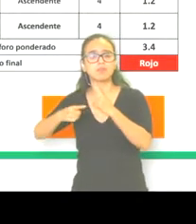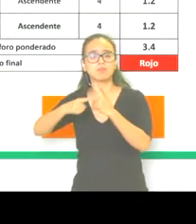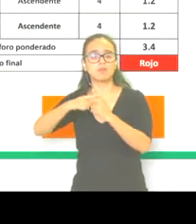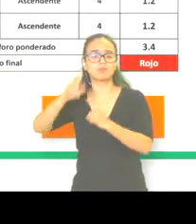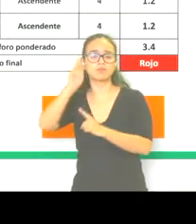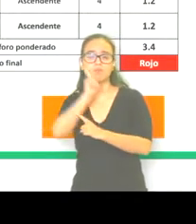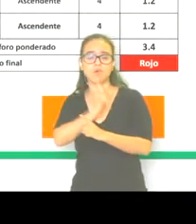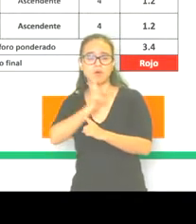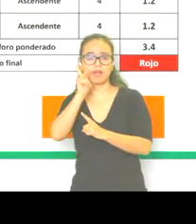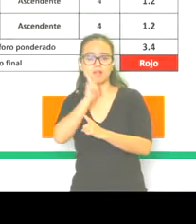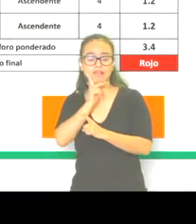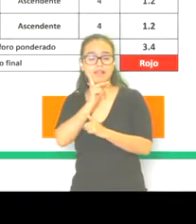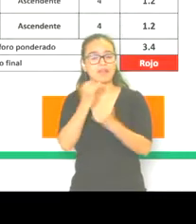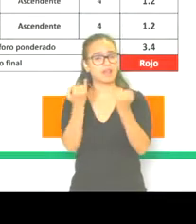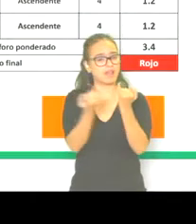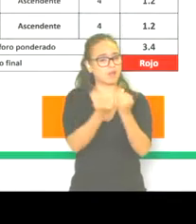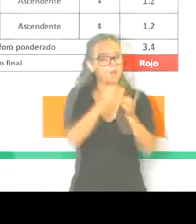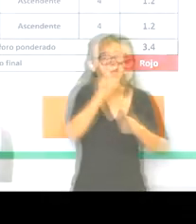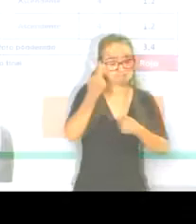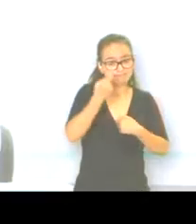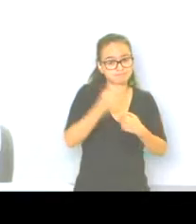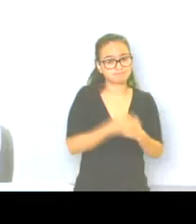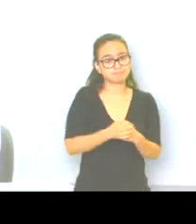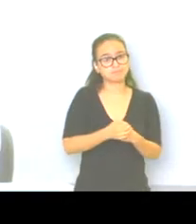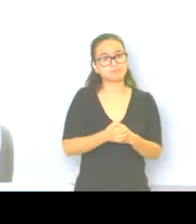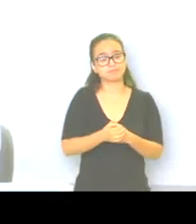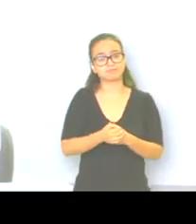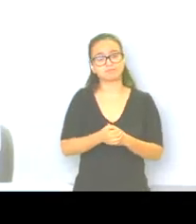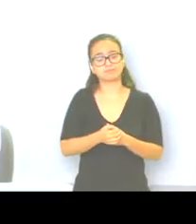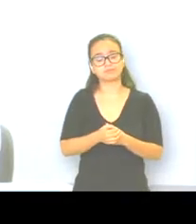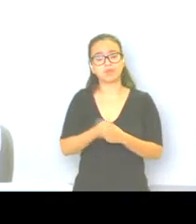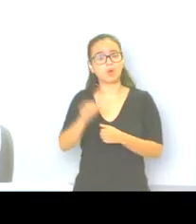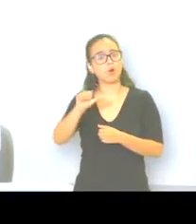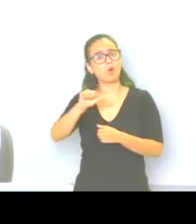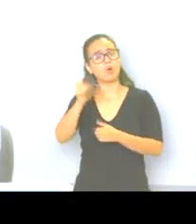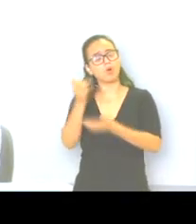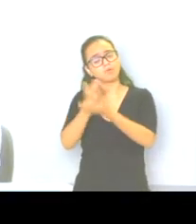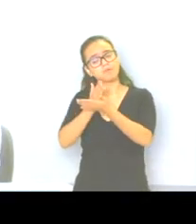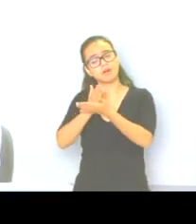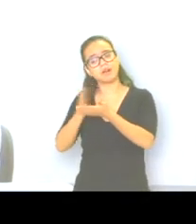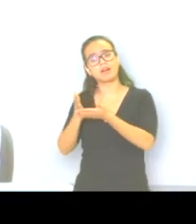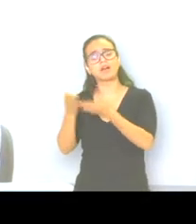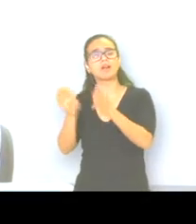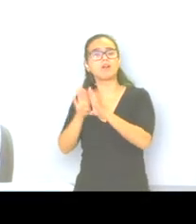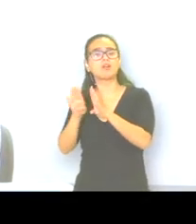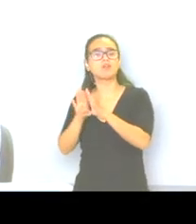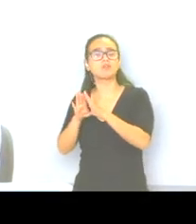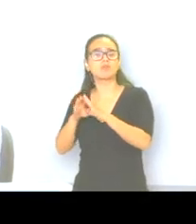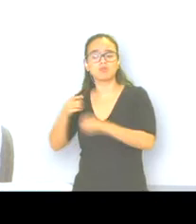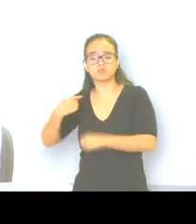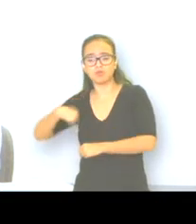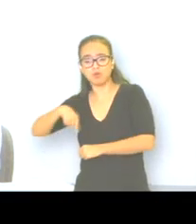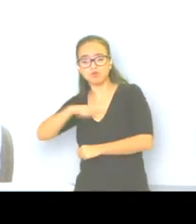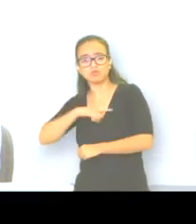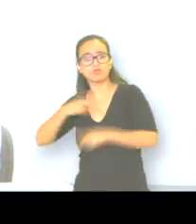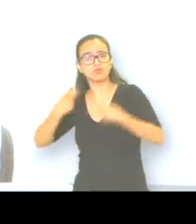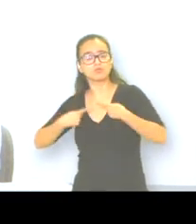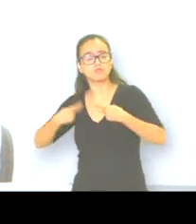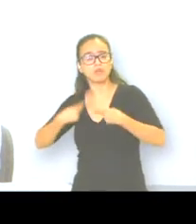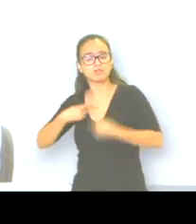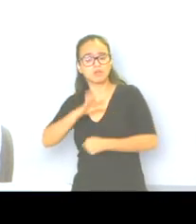confirmadas y sospechosas. El resto sería relacionado a lo que podemos hacer como ciudadanos